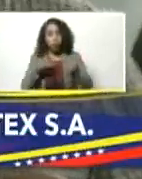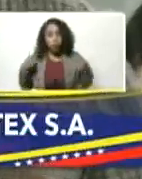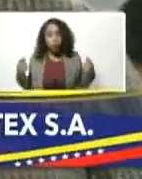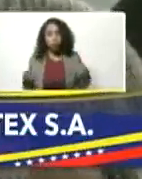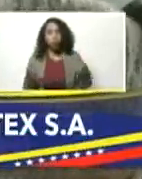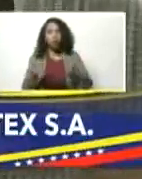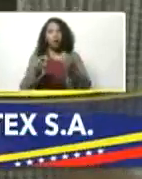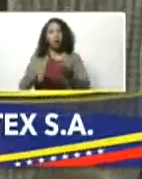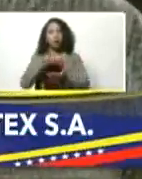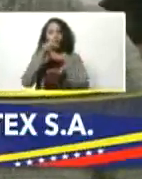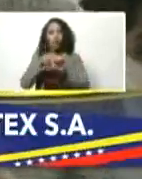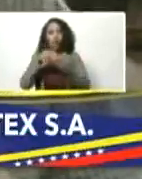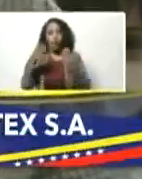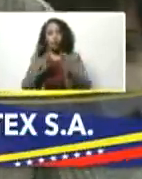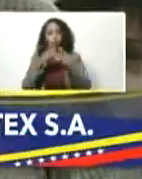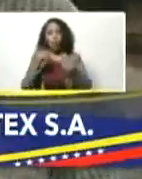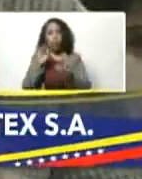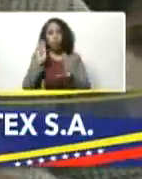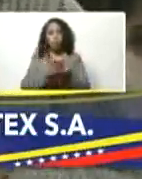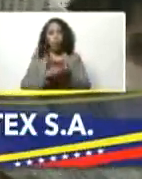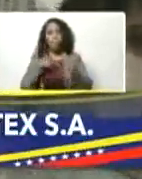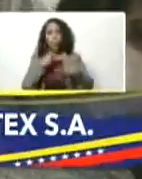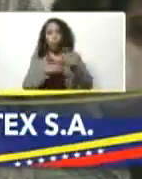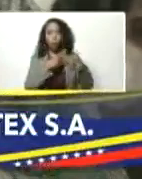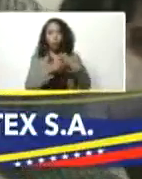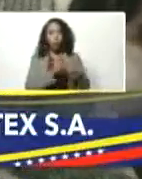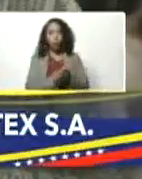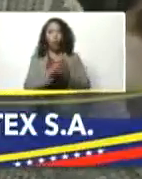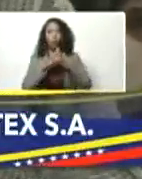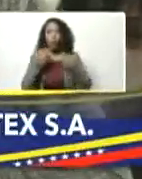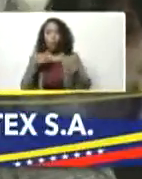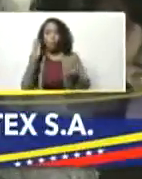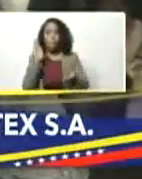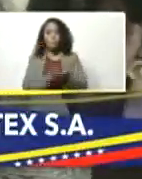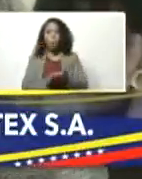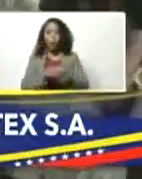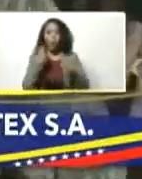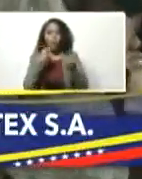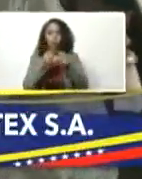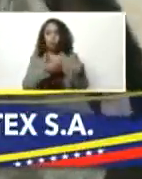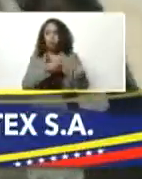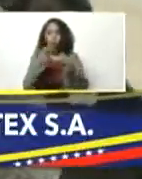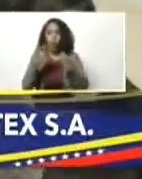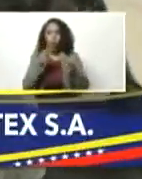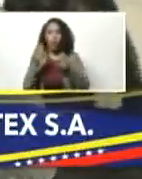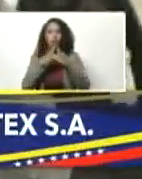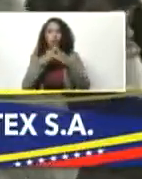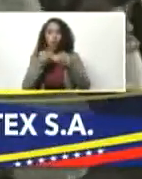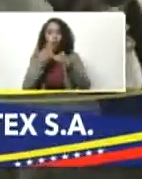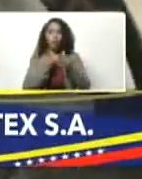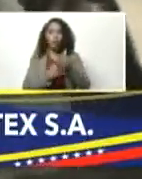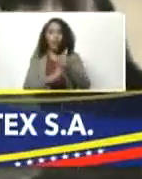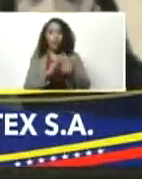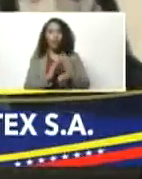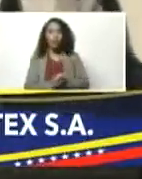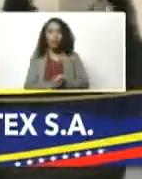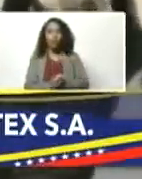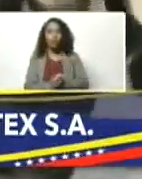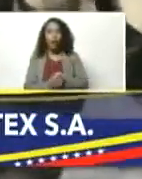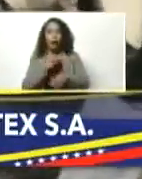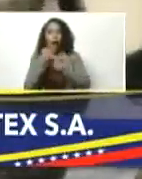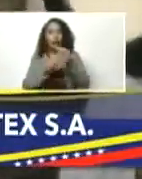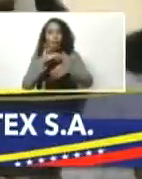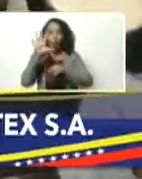nacional, que todos nos pongamos a producir, que todos nos pongamos a exportar, que todos salgamos a consumir